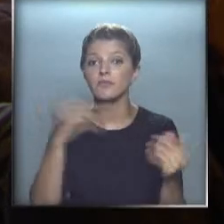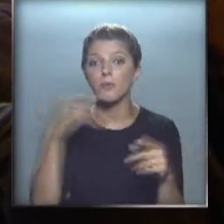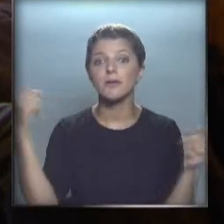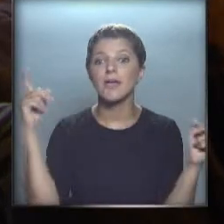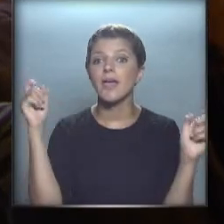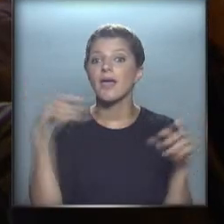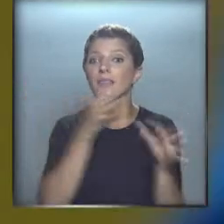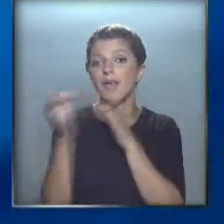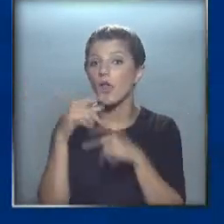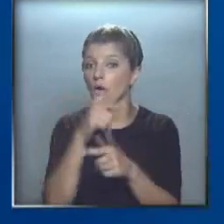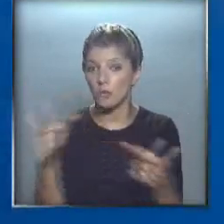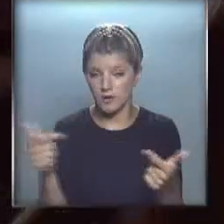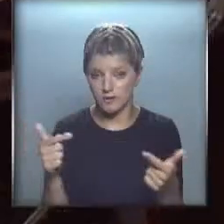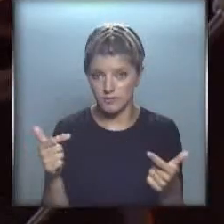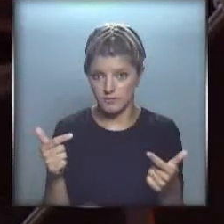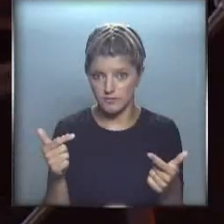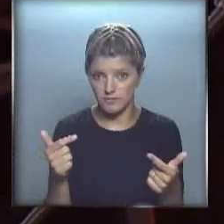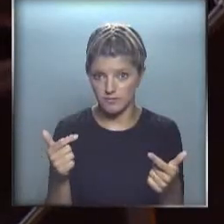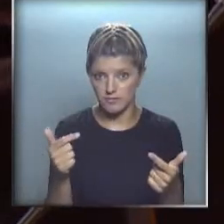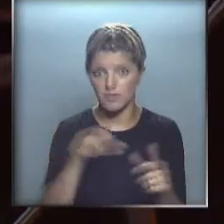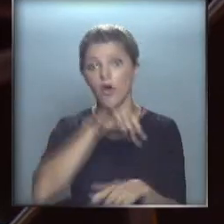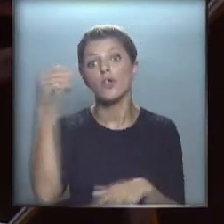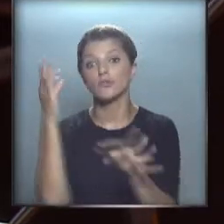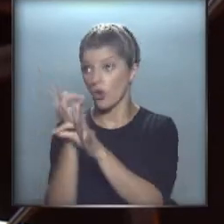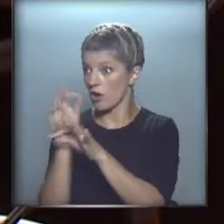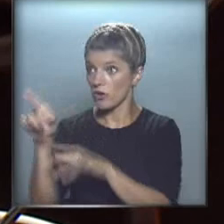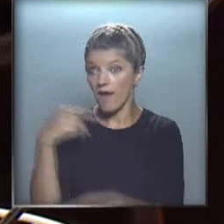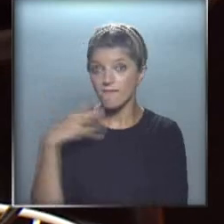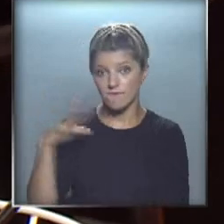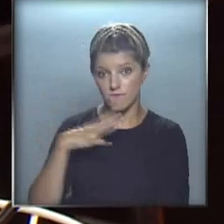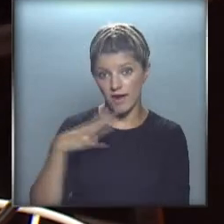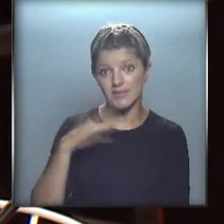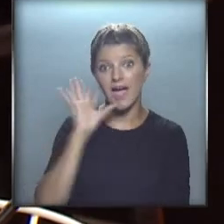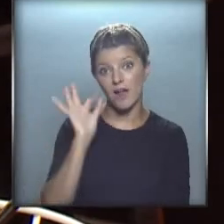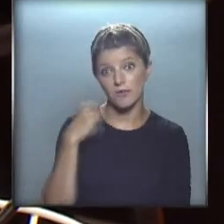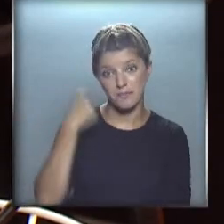viendo, que en la otra escuela... Por ahí falta un poquito. Habría que pensarlo.